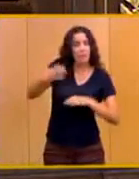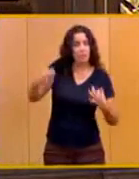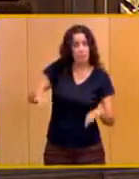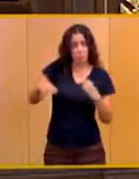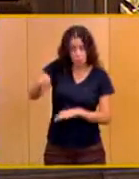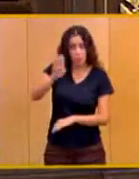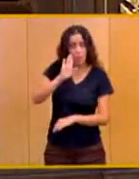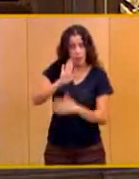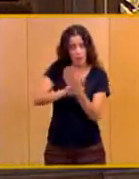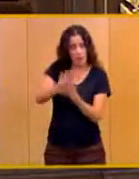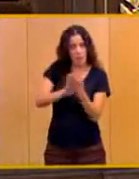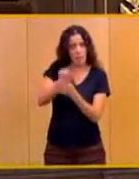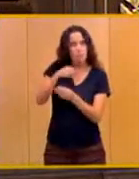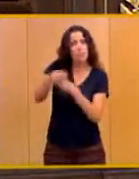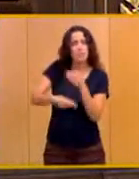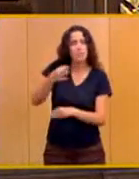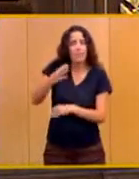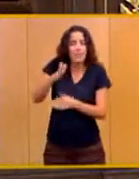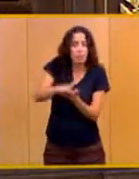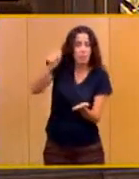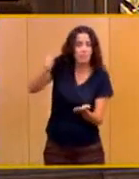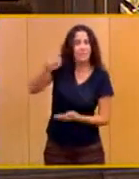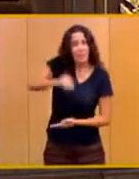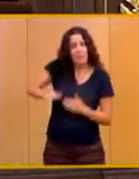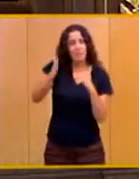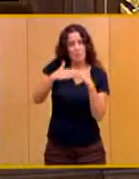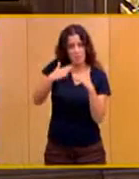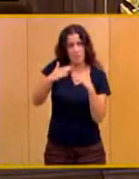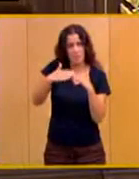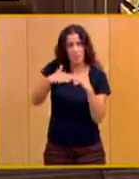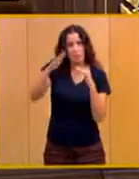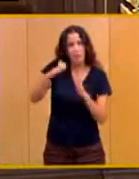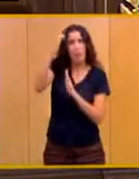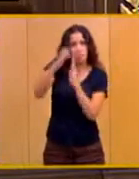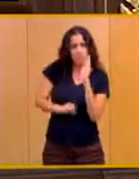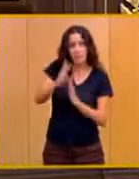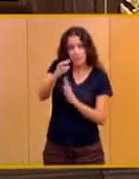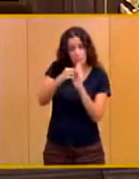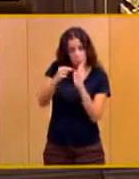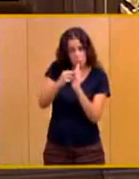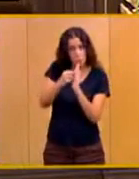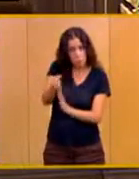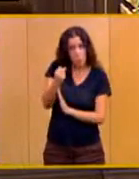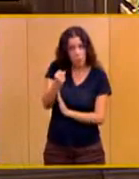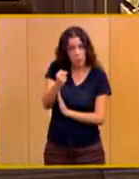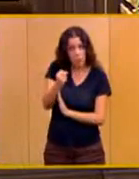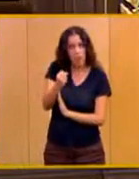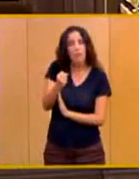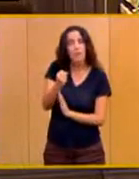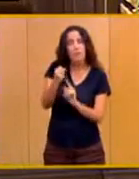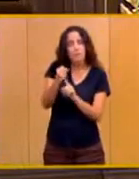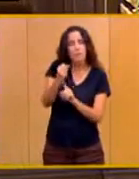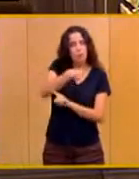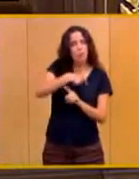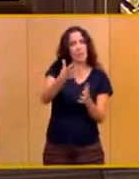referencia, que cobran el salario mínimo interprofesional, perdieran 3 puntos de poder adquisitivo, y con nosotros han ganado 20 puntos de poder